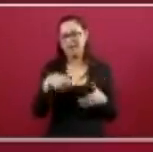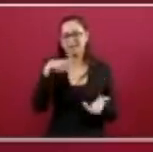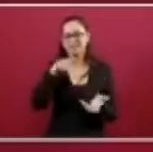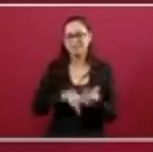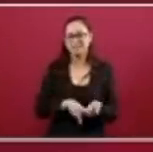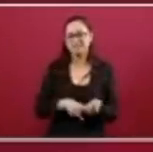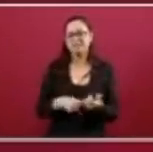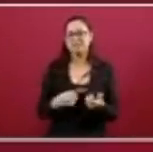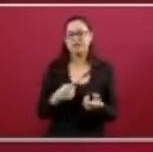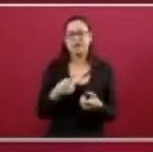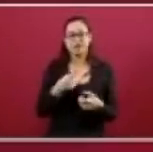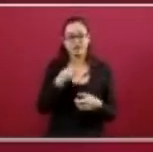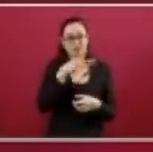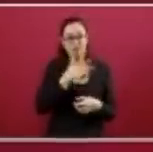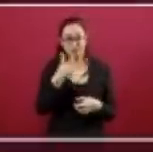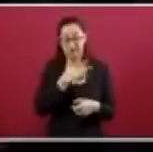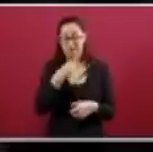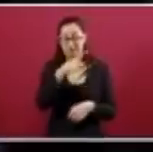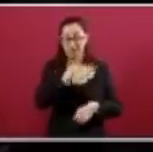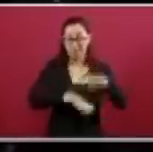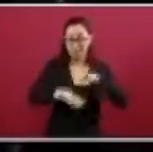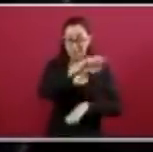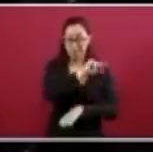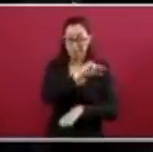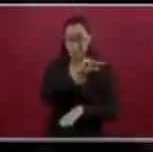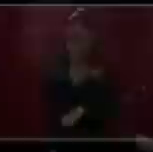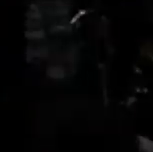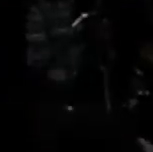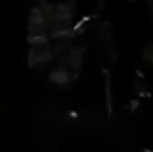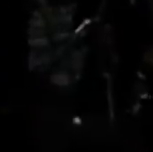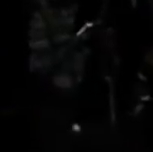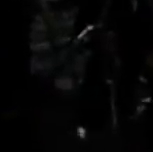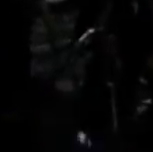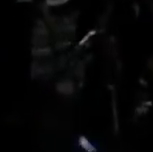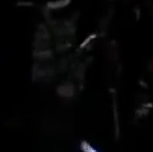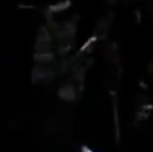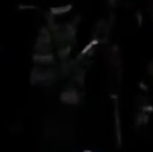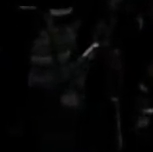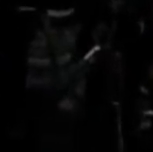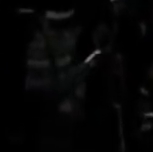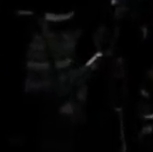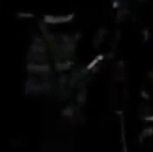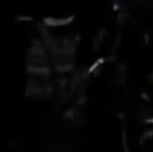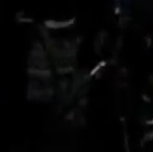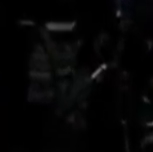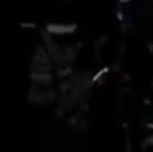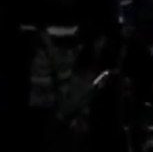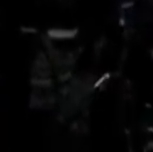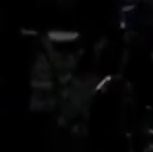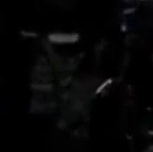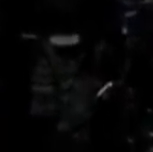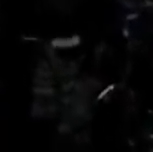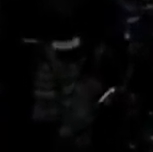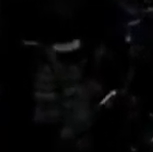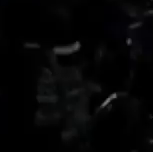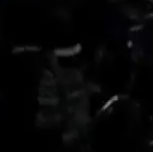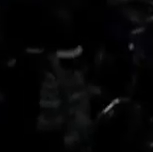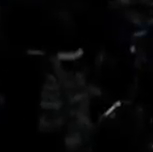empresa Avergrid, que ya se trató este tema en comunicaciones